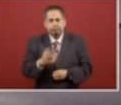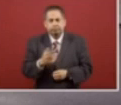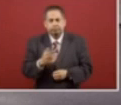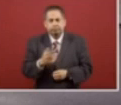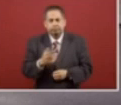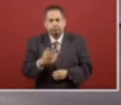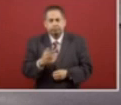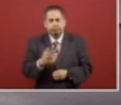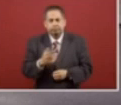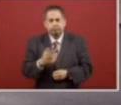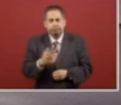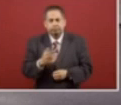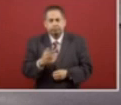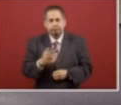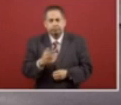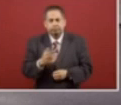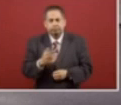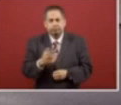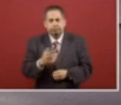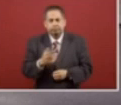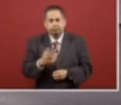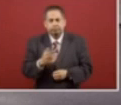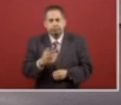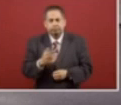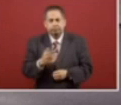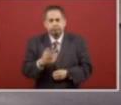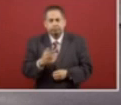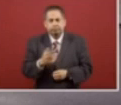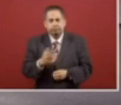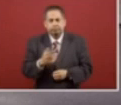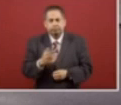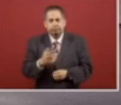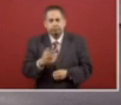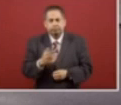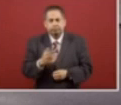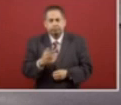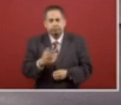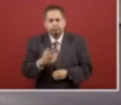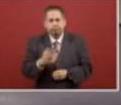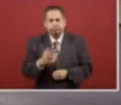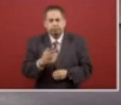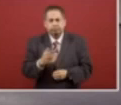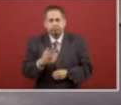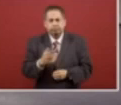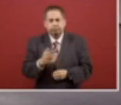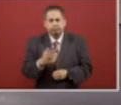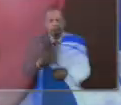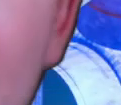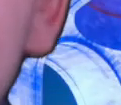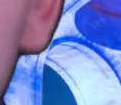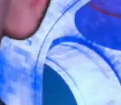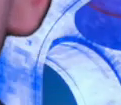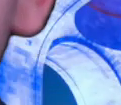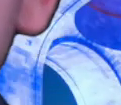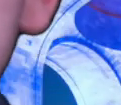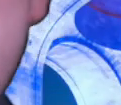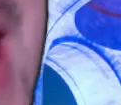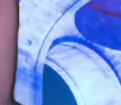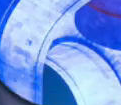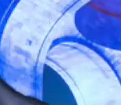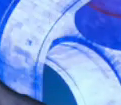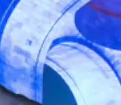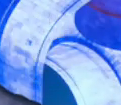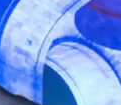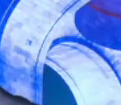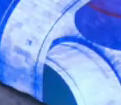ocasión que hice una pregunta, lo abordé. Le pregunté a López Obrador si estaría de acuerdo en que se le retirara la seguridad